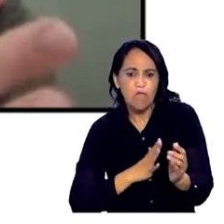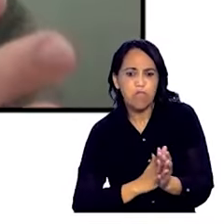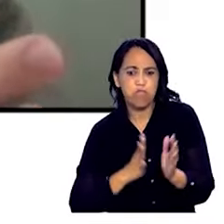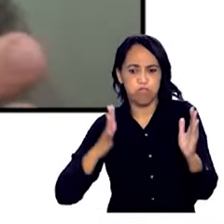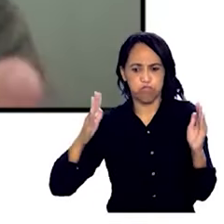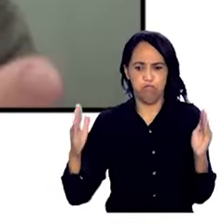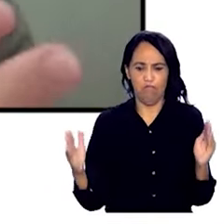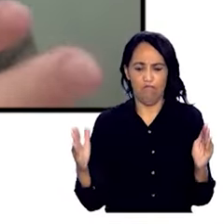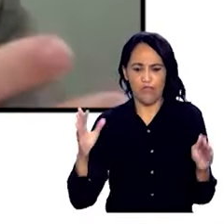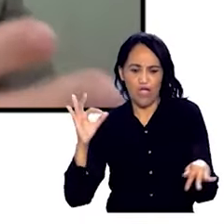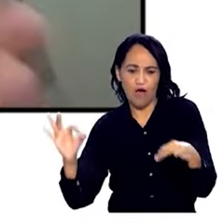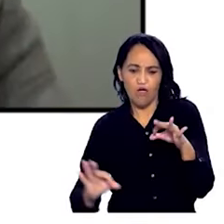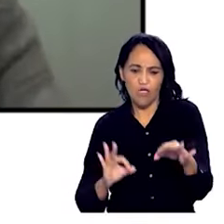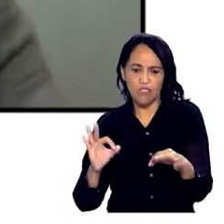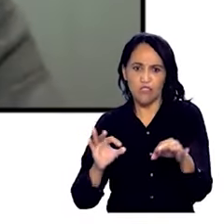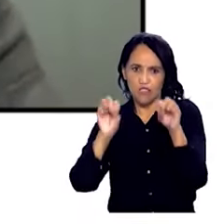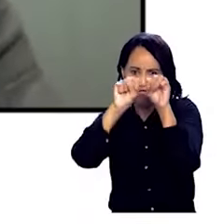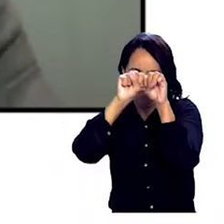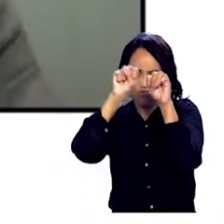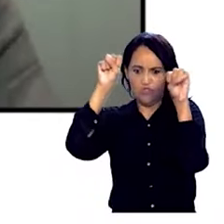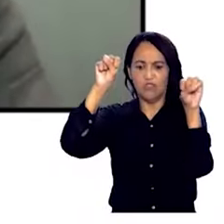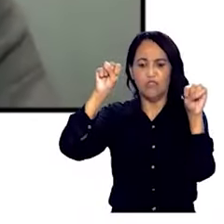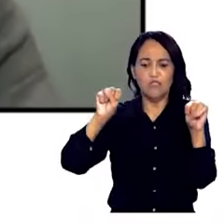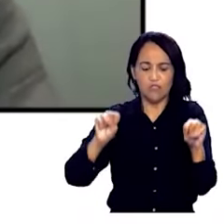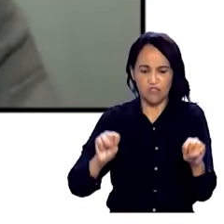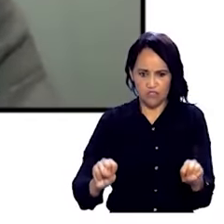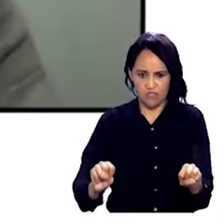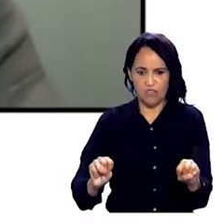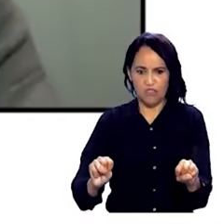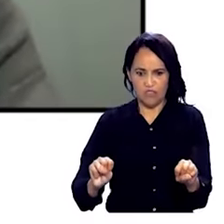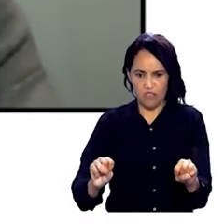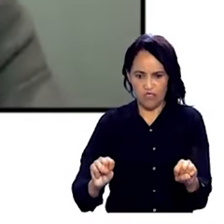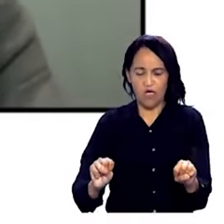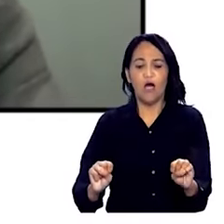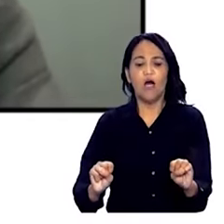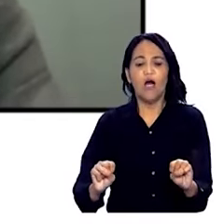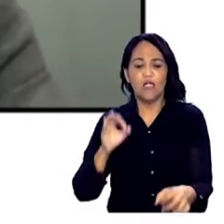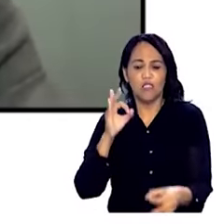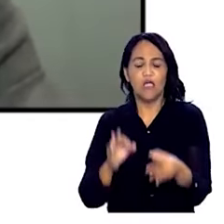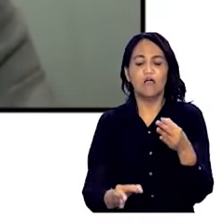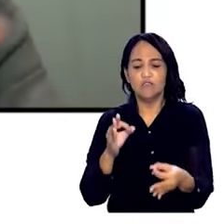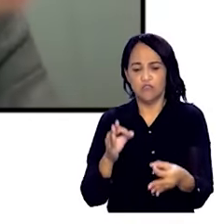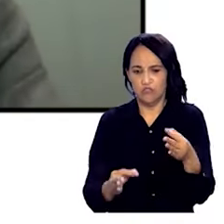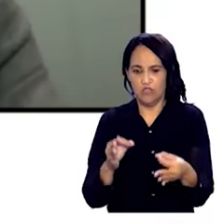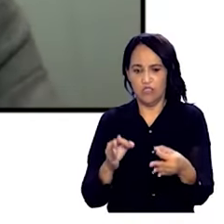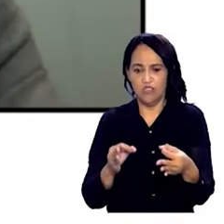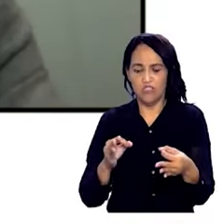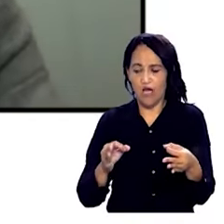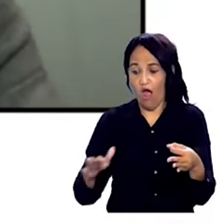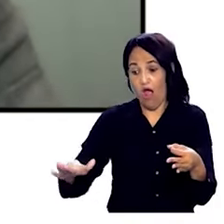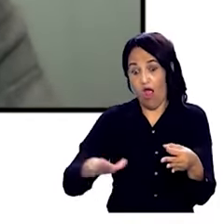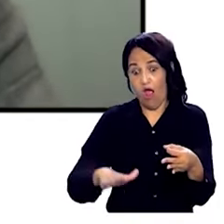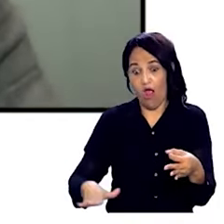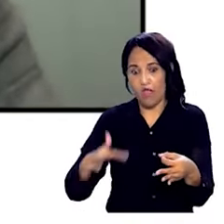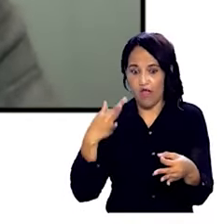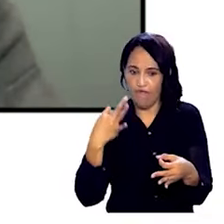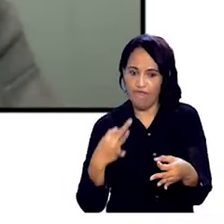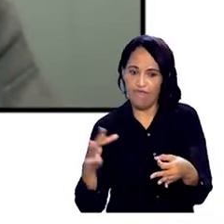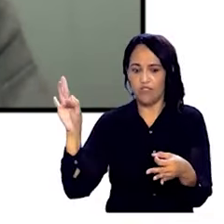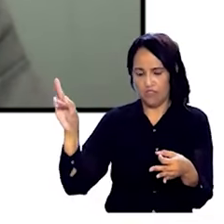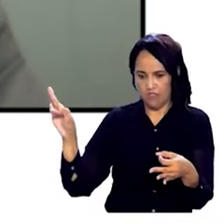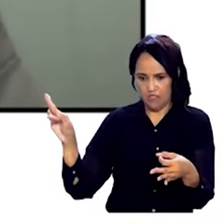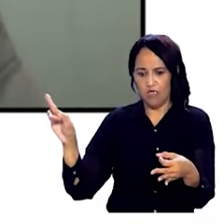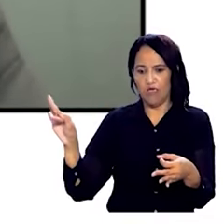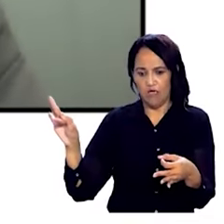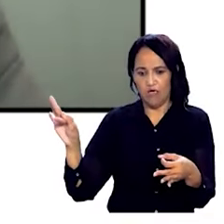administracion justicia provinciales y la jurisdicción Federal los tribunales federales que están en todo el país Y por supuesto